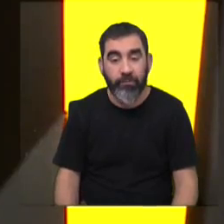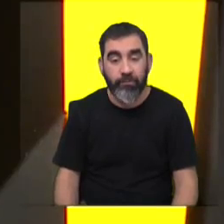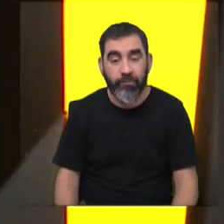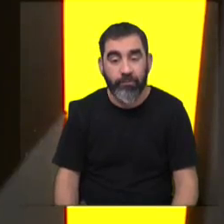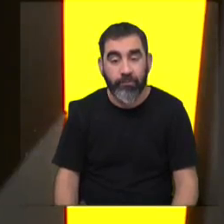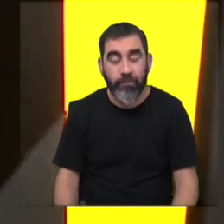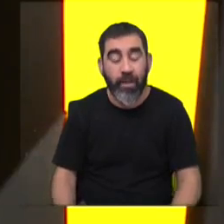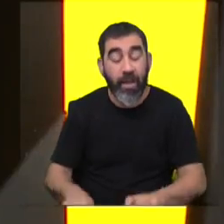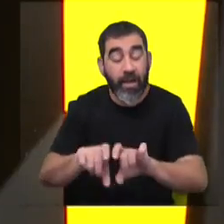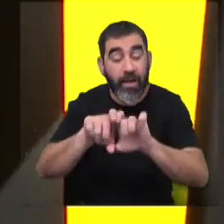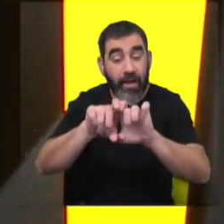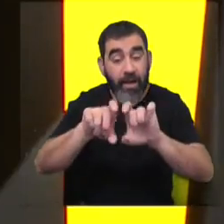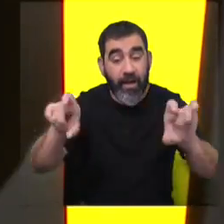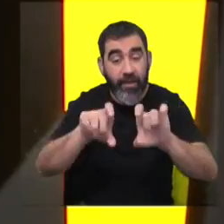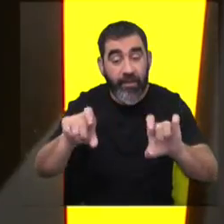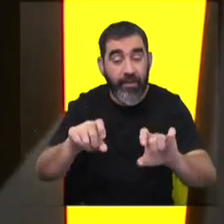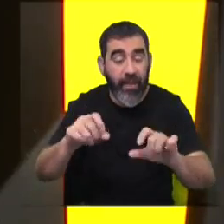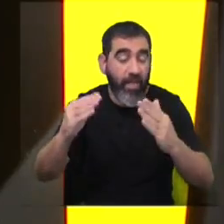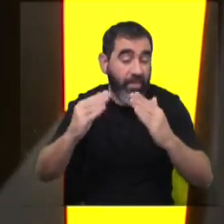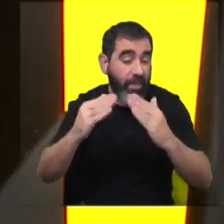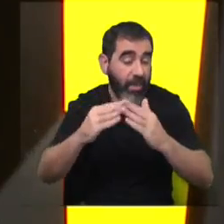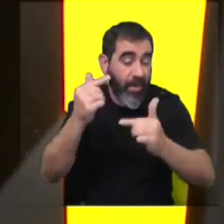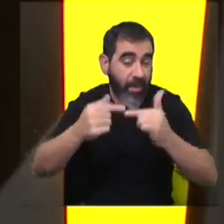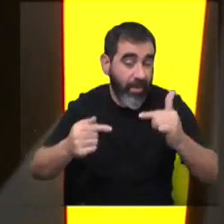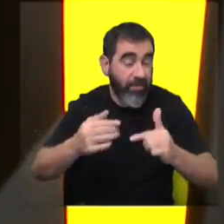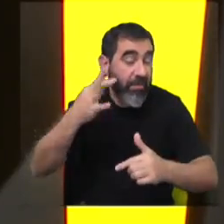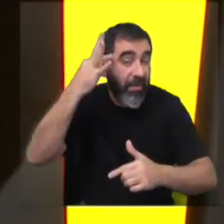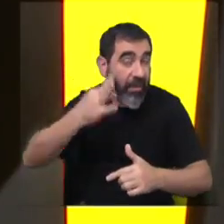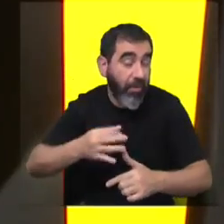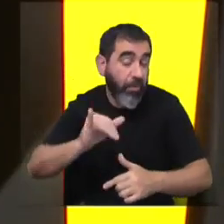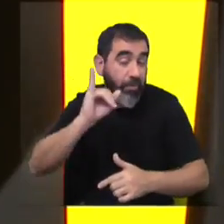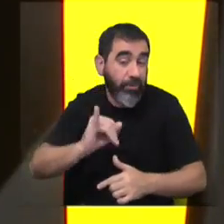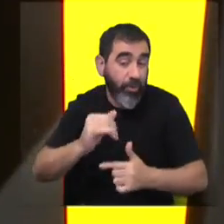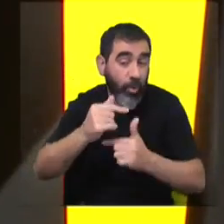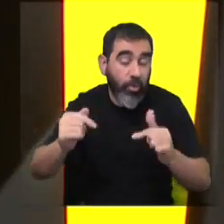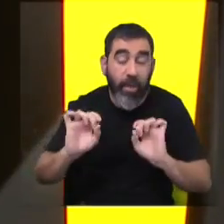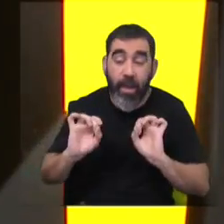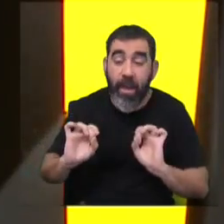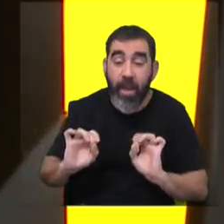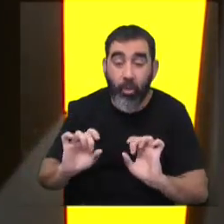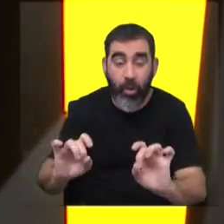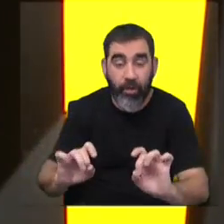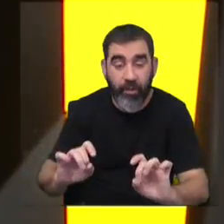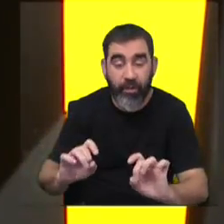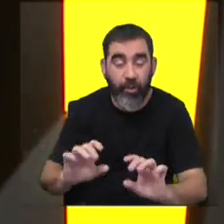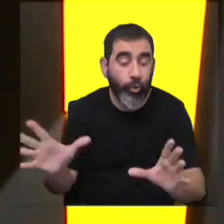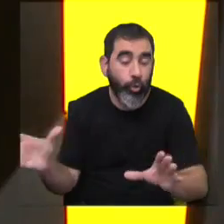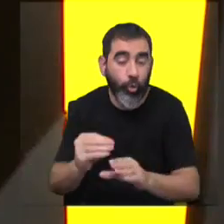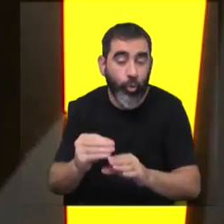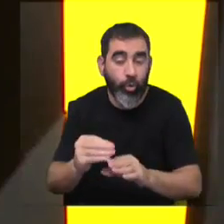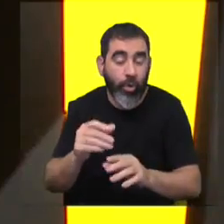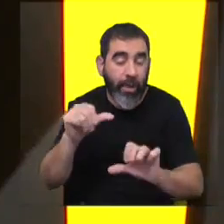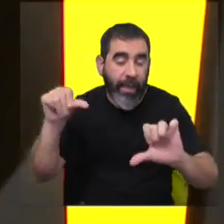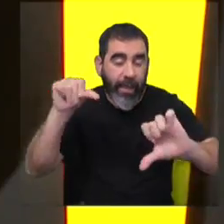todas las recetas que decimos caseras y que creemos que tienen como elementos naturales, en realidad todos funcionan en base a